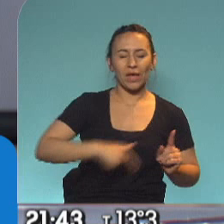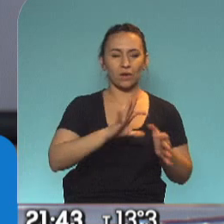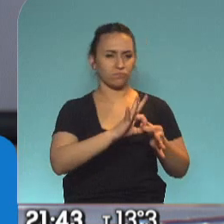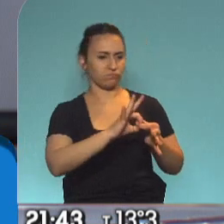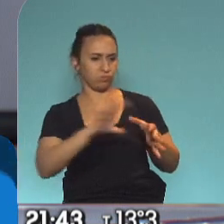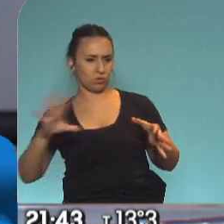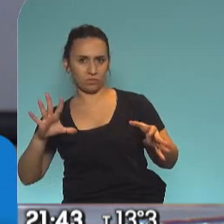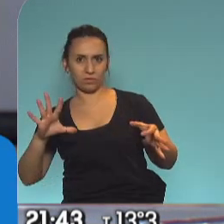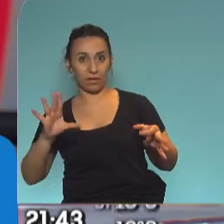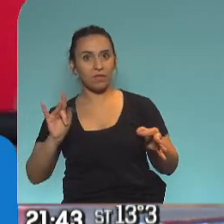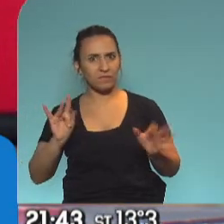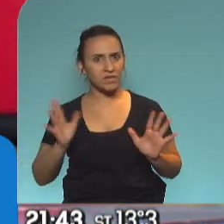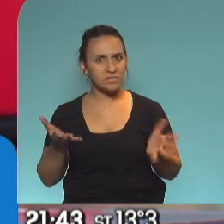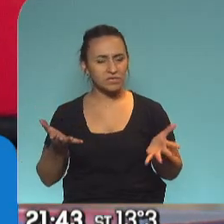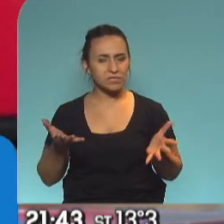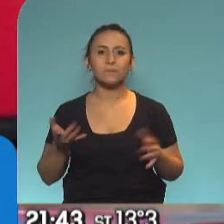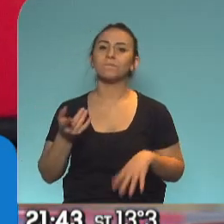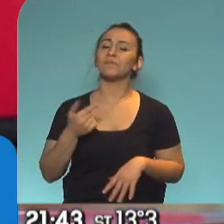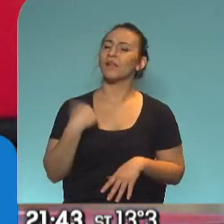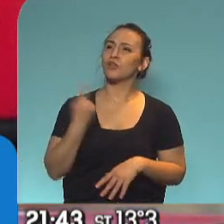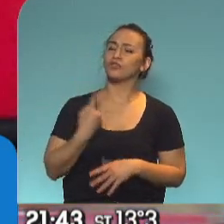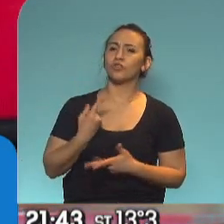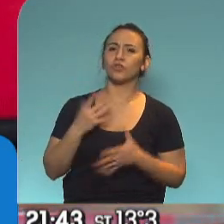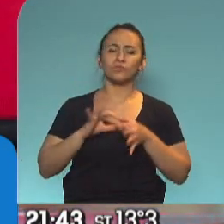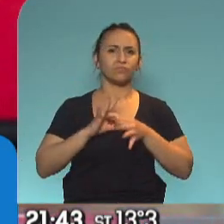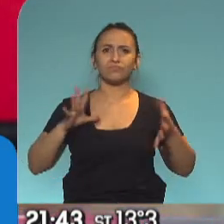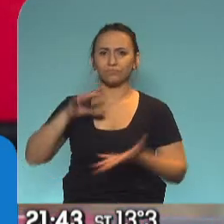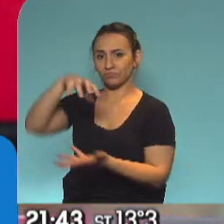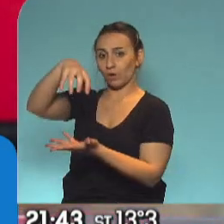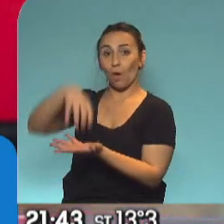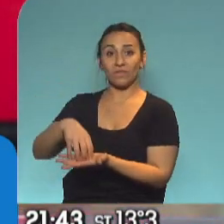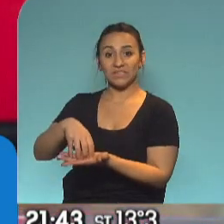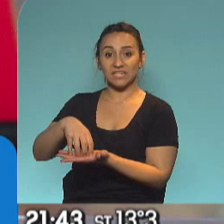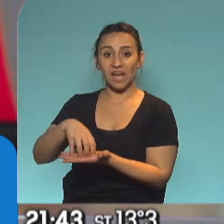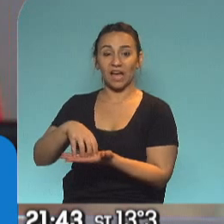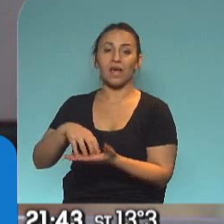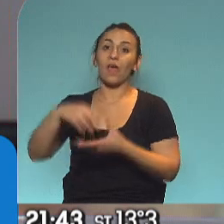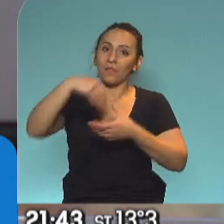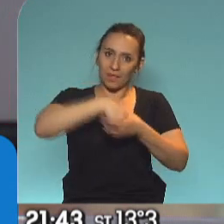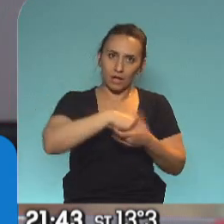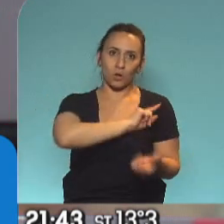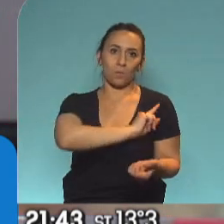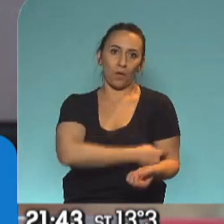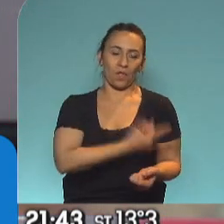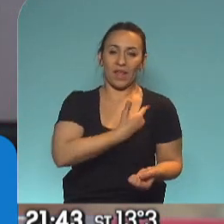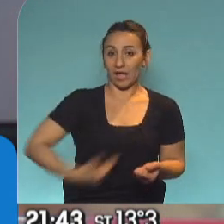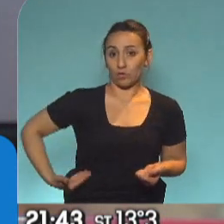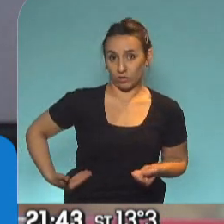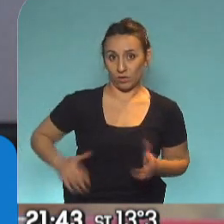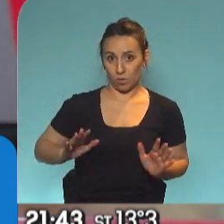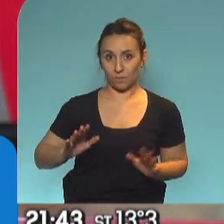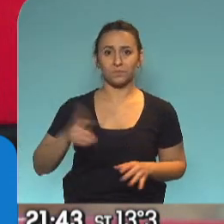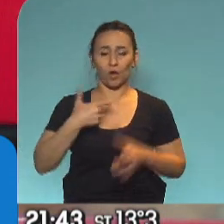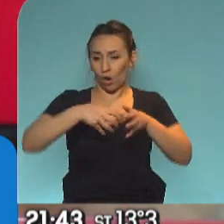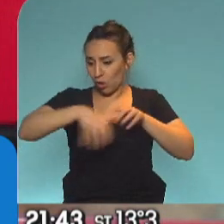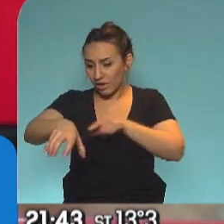independencia posible que puede tener la oficina en el marco de una oficina del Poder Ejecutivo, que es ser un organismo